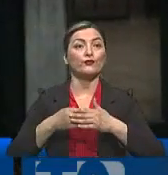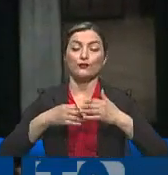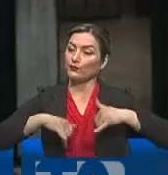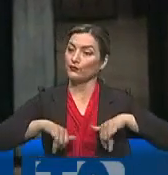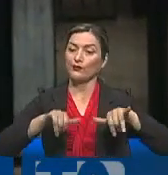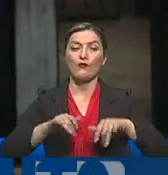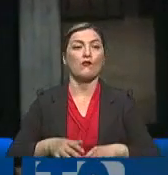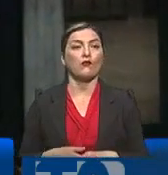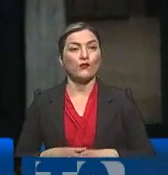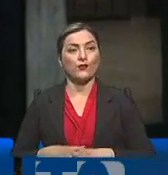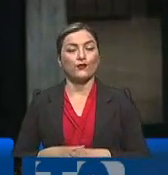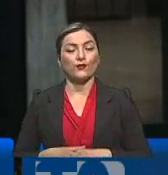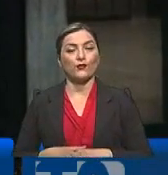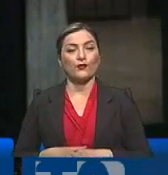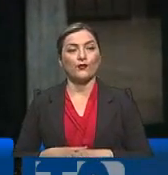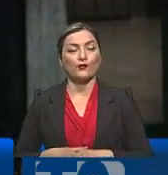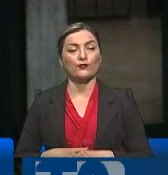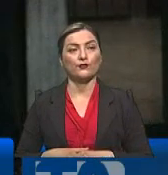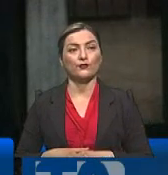no queden en el aire